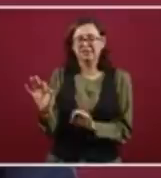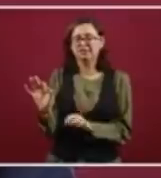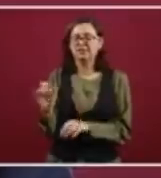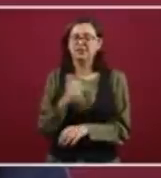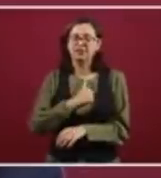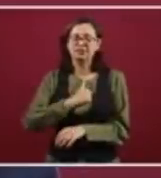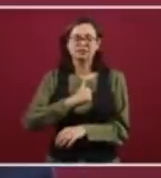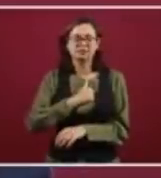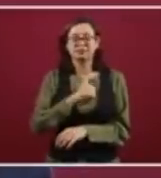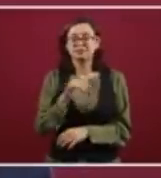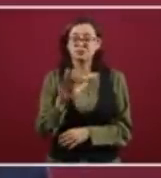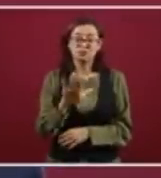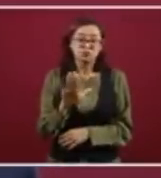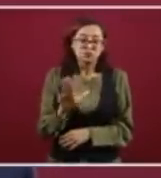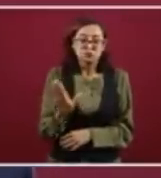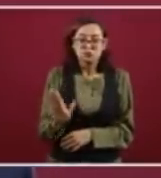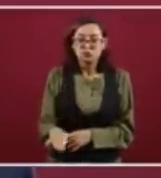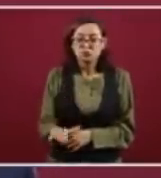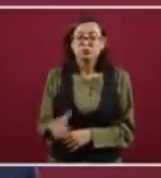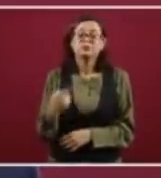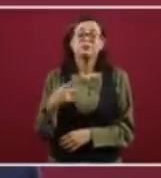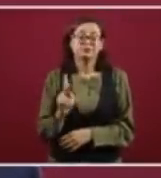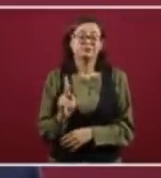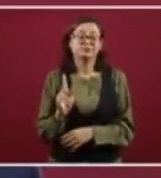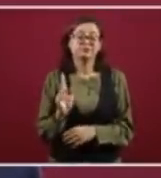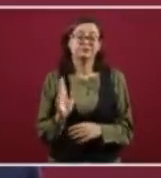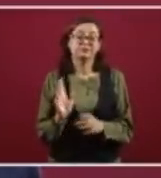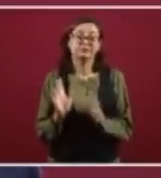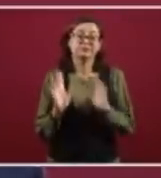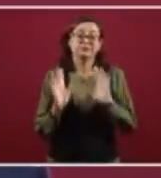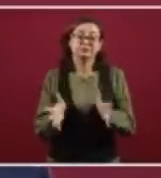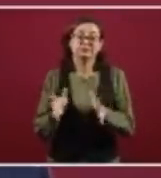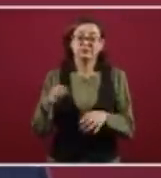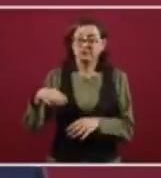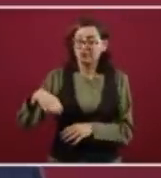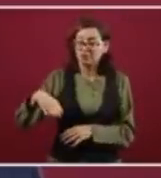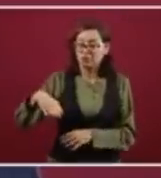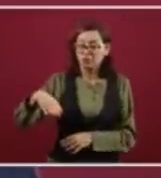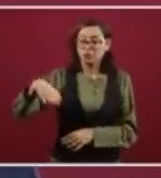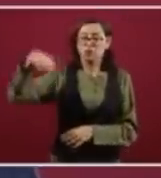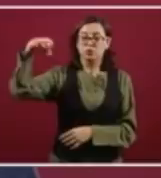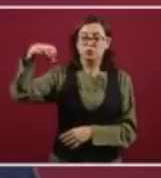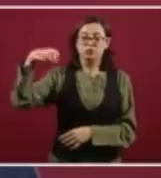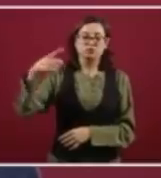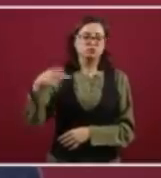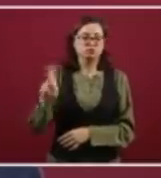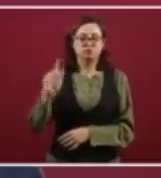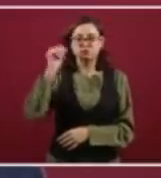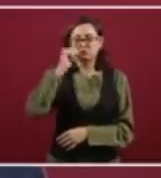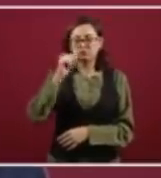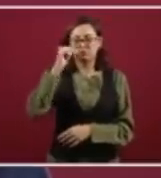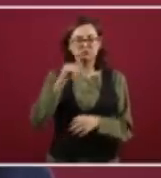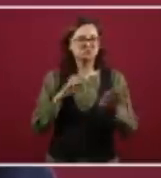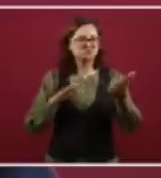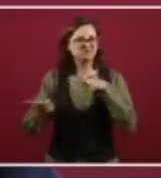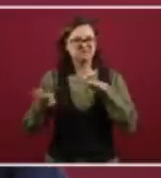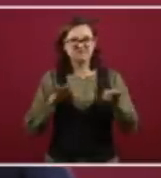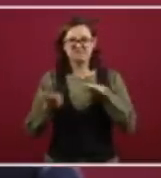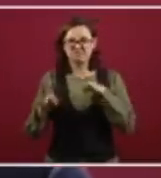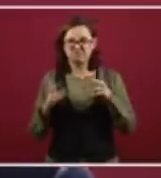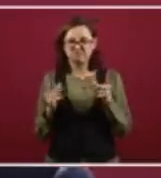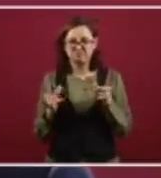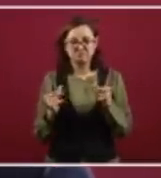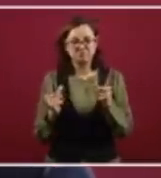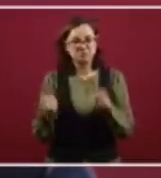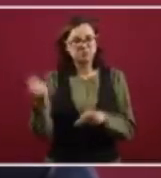claro, ya con una edad avanzada, pero siempre un hombre trabajador, vigoroso,